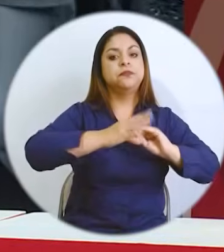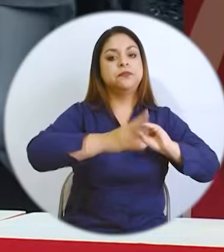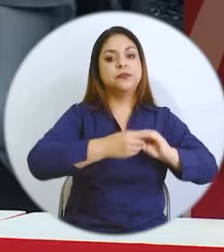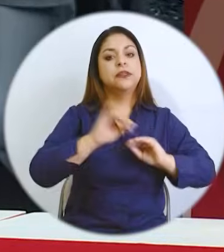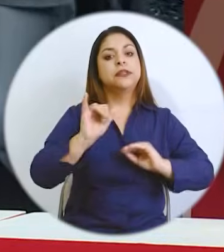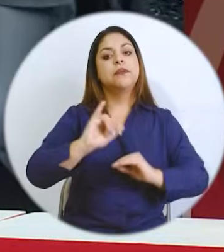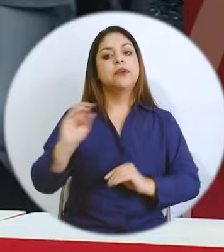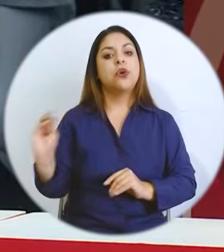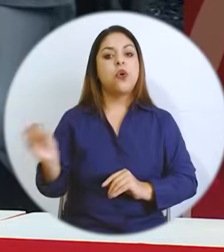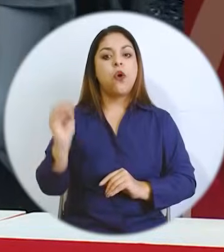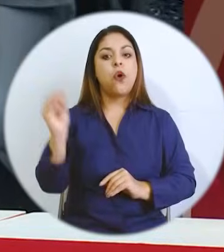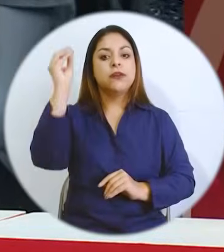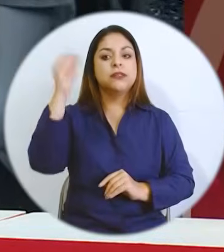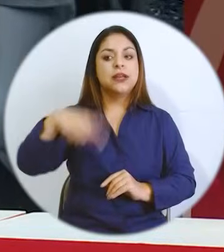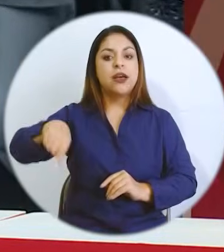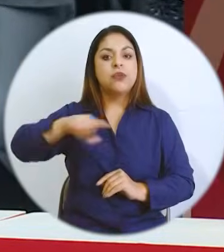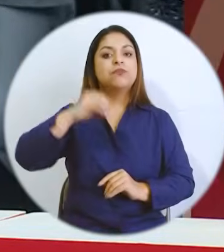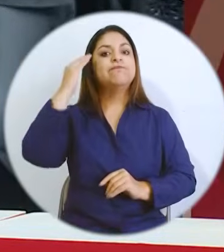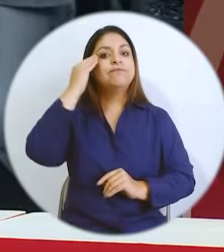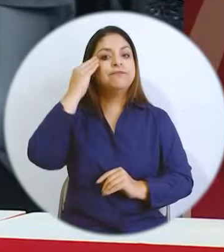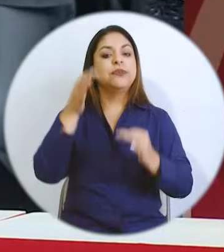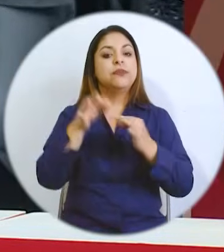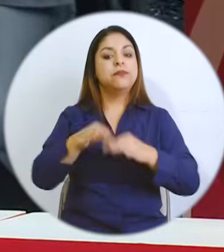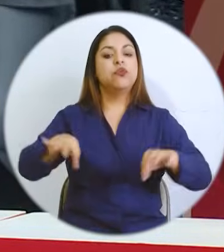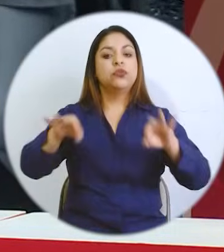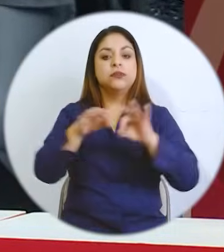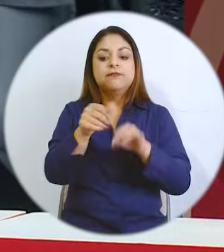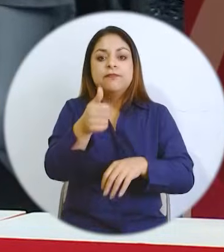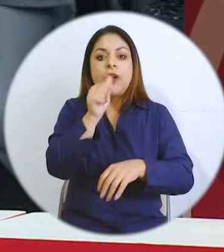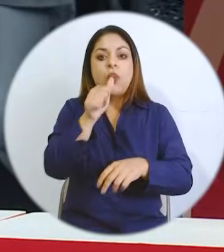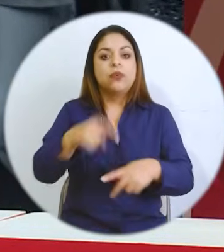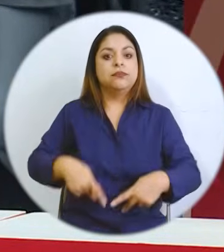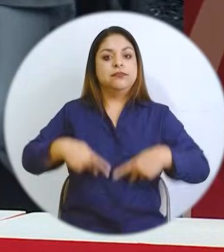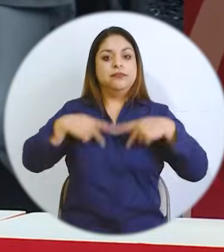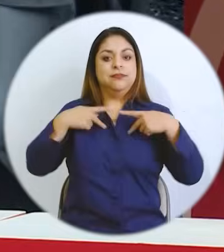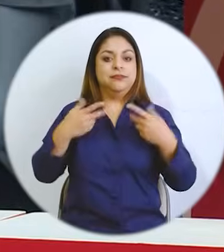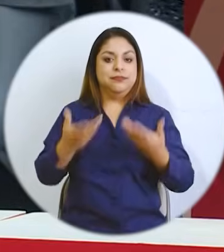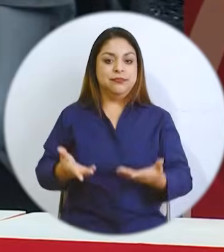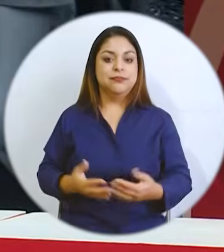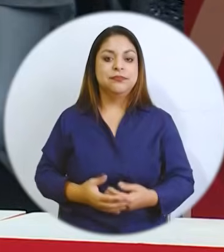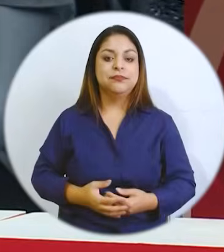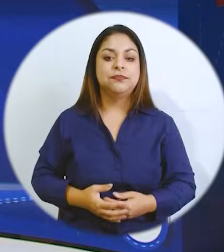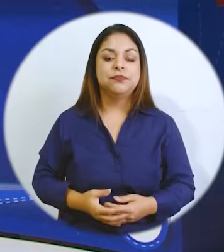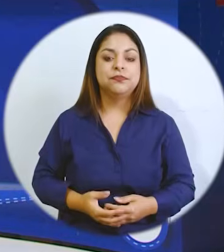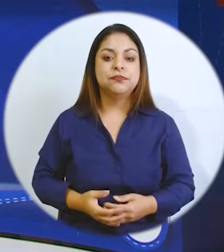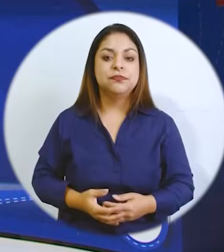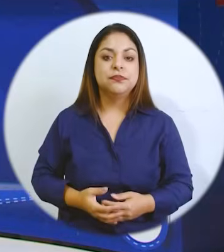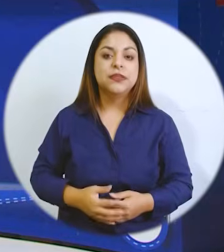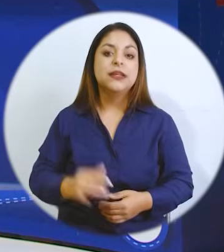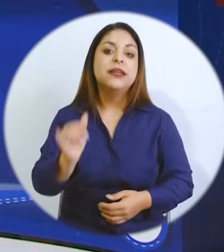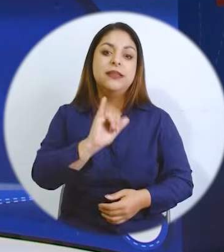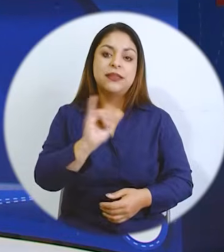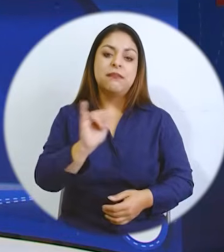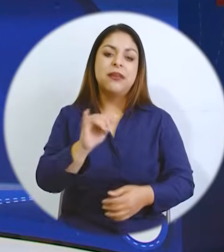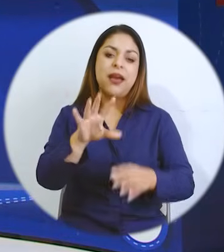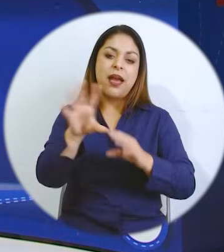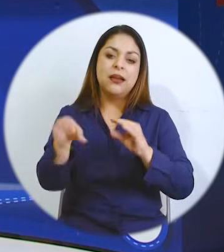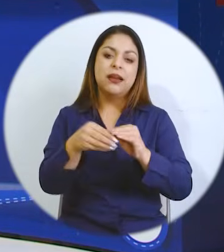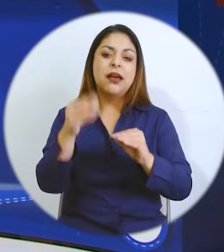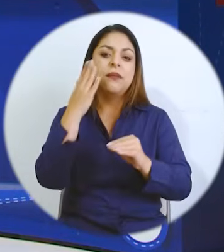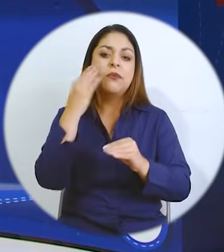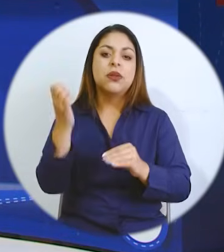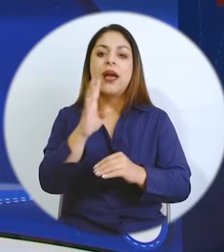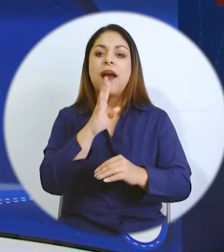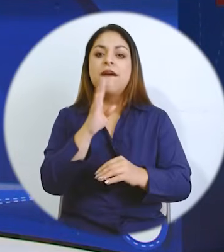sumando las personas jóvenes, ¿verdad?, que toman conciencia sobre la importancia del líquido vital. Sí, hay que agregar ahí también del por qué es